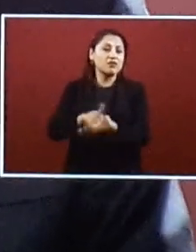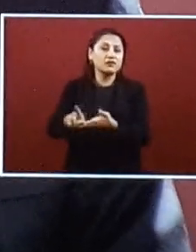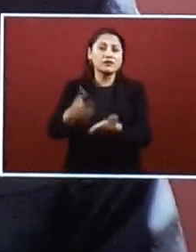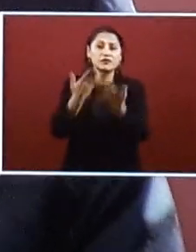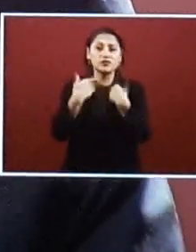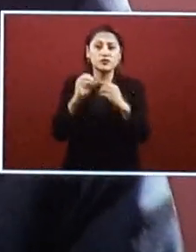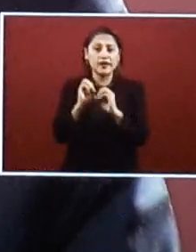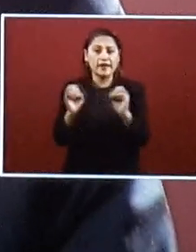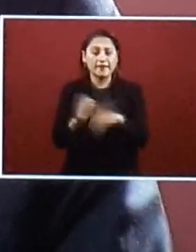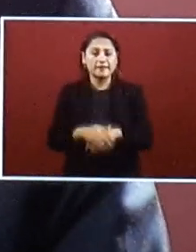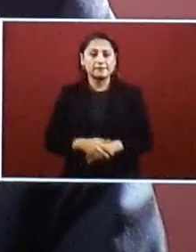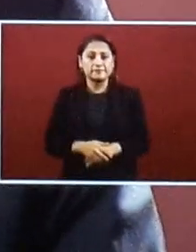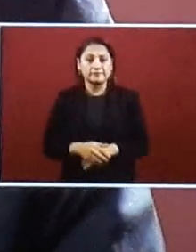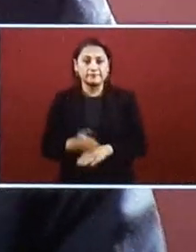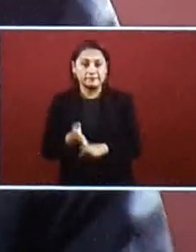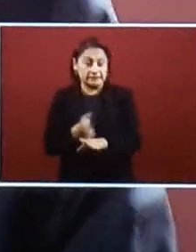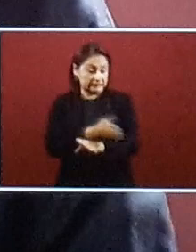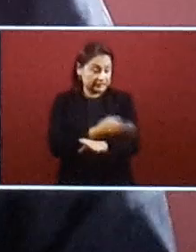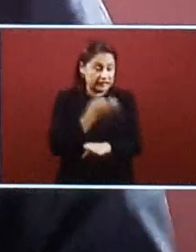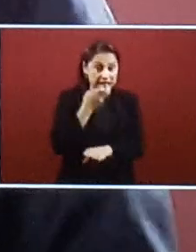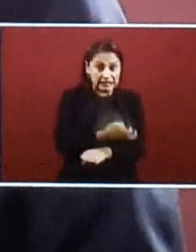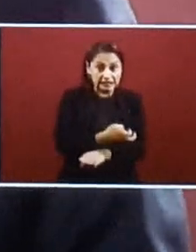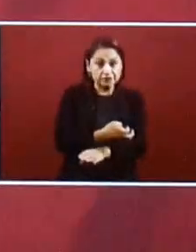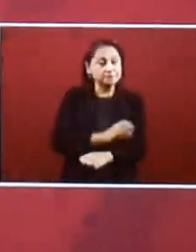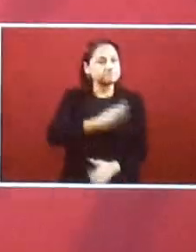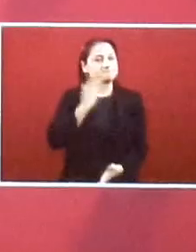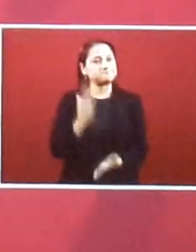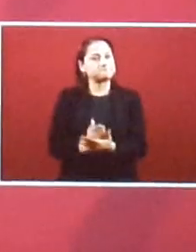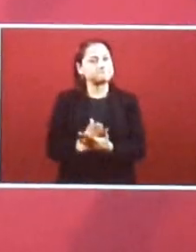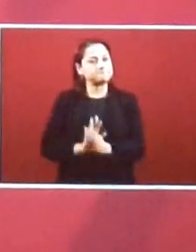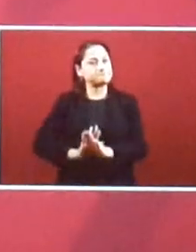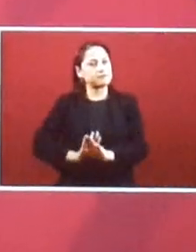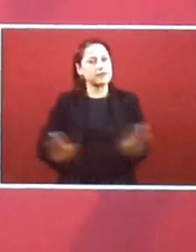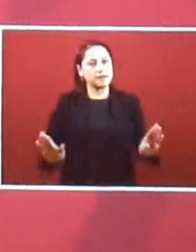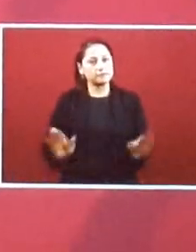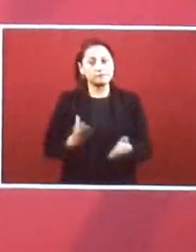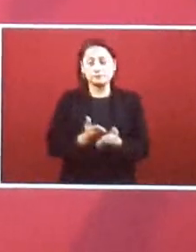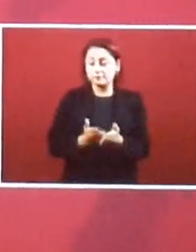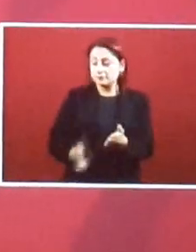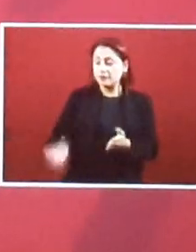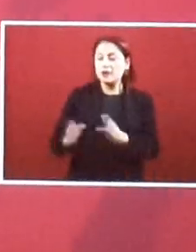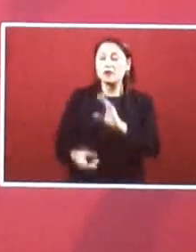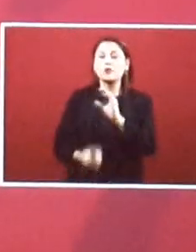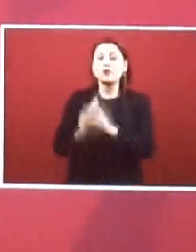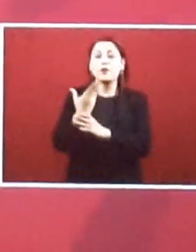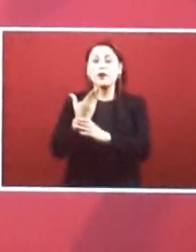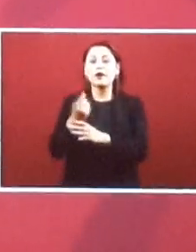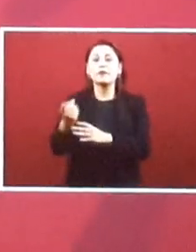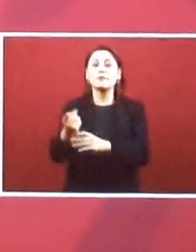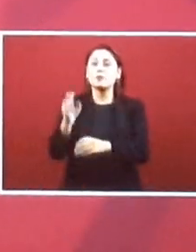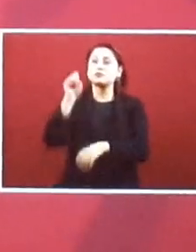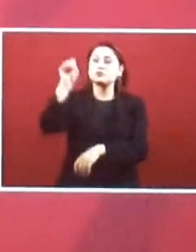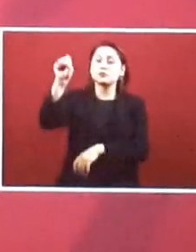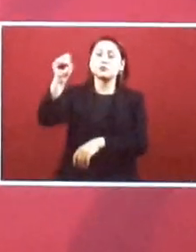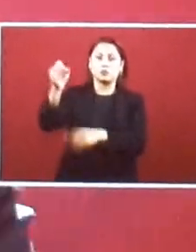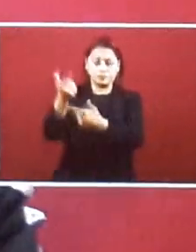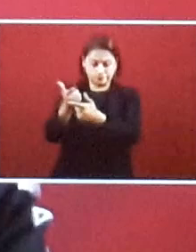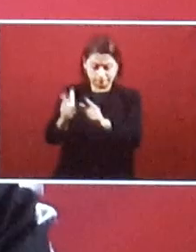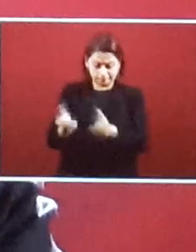derechos. Eso no. Entonces, sí inicia una etapa nueva con libertad sindical,